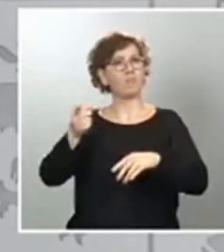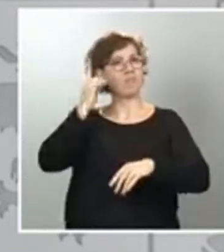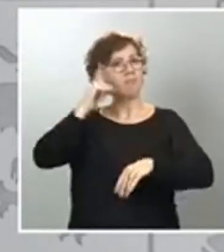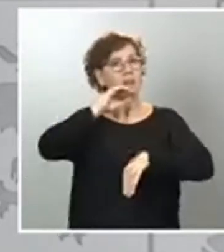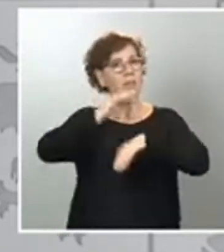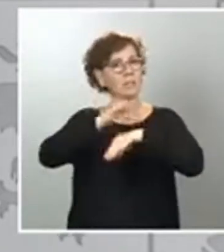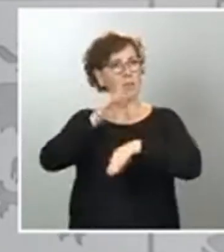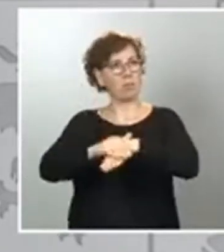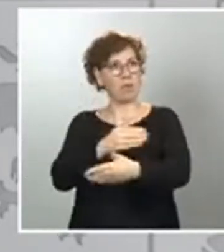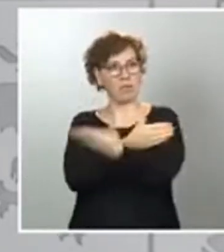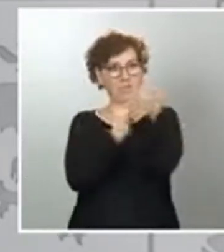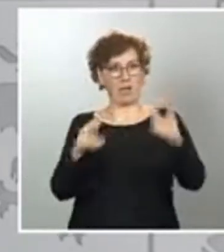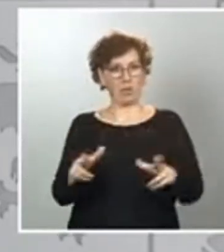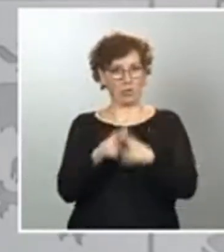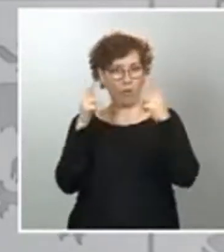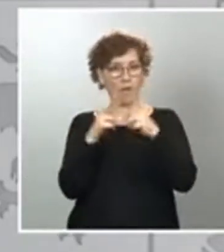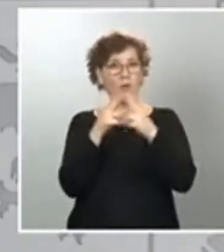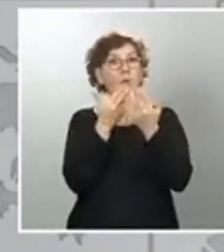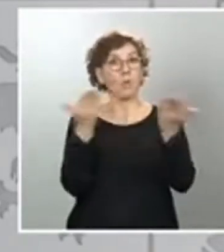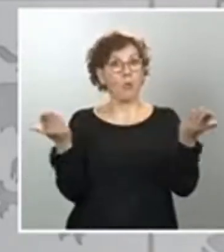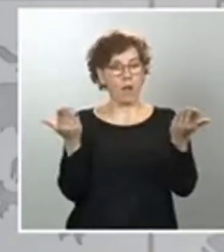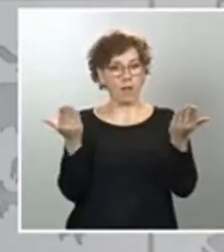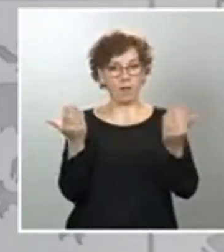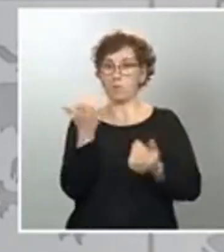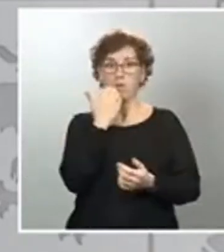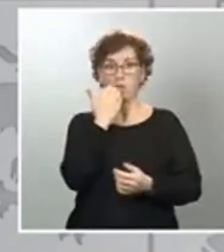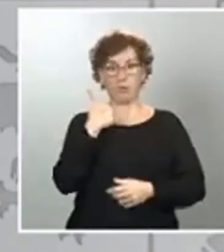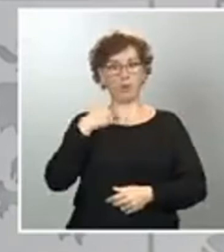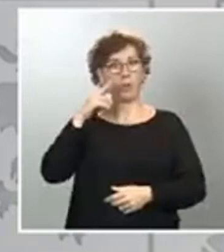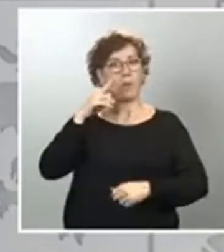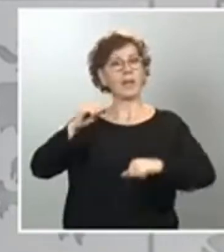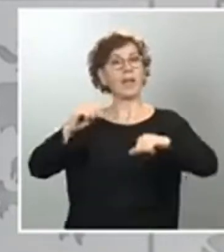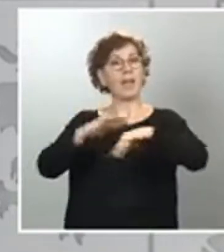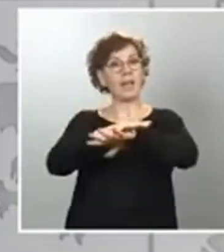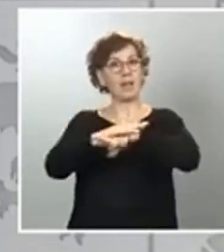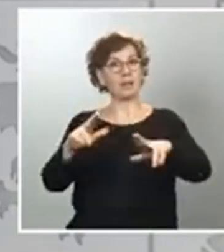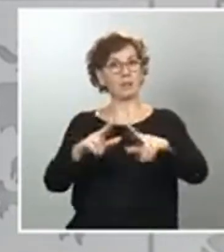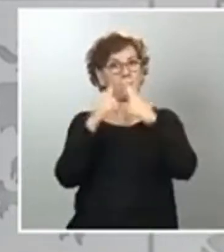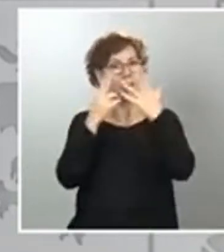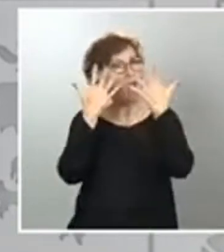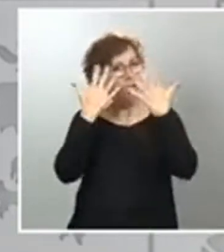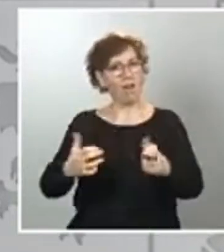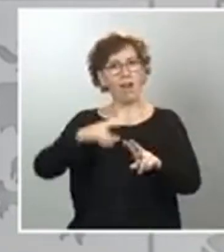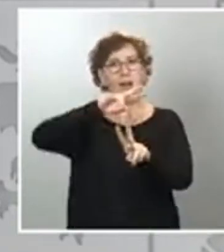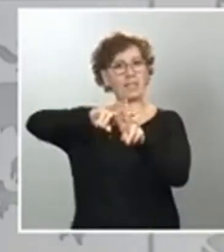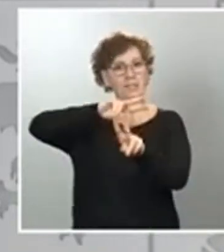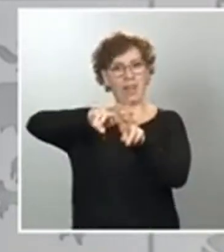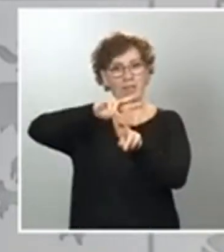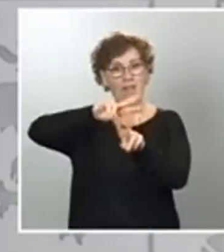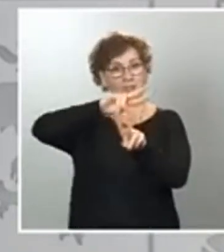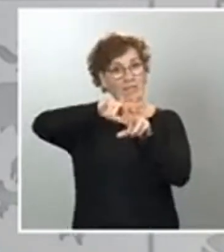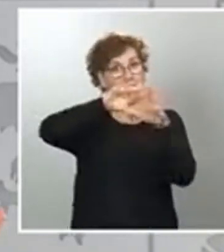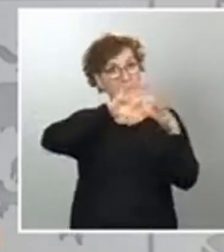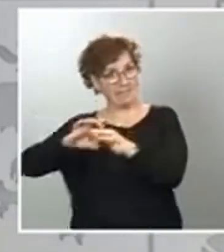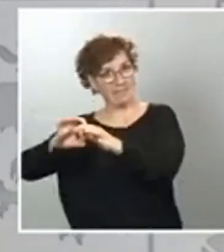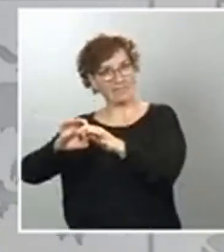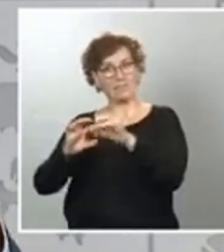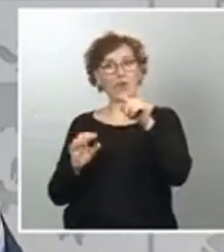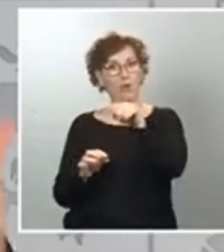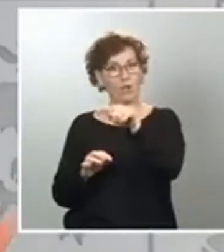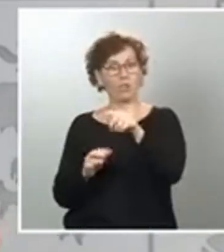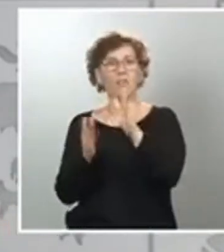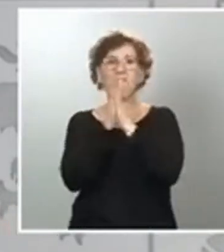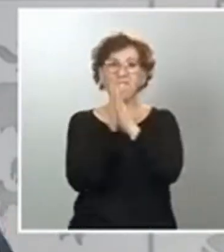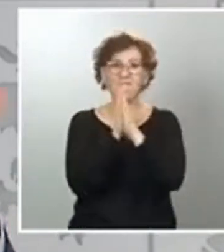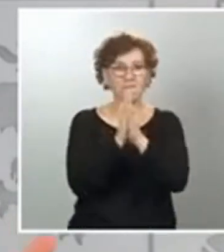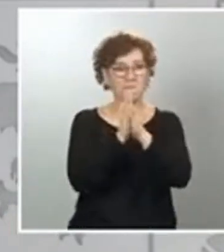enfrentándonos al COVID es que, por ejemplo, en las redes sociales pues hubo muchos hashtags vinculados precisamente con eso, con llamar la atención a